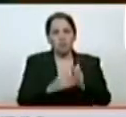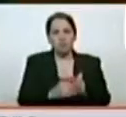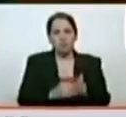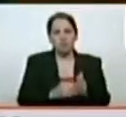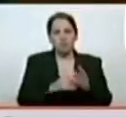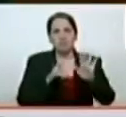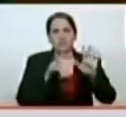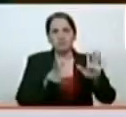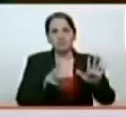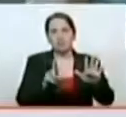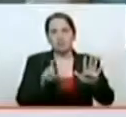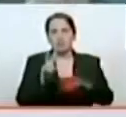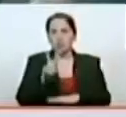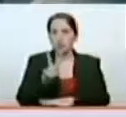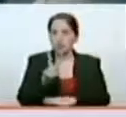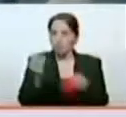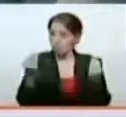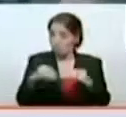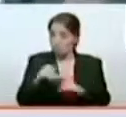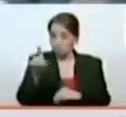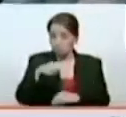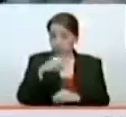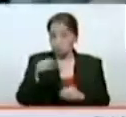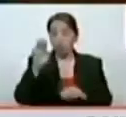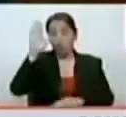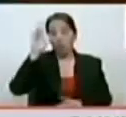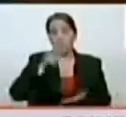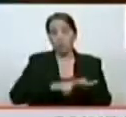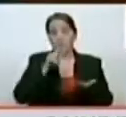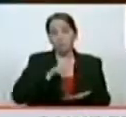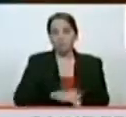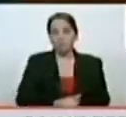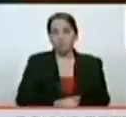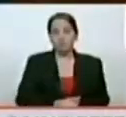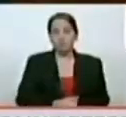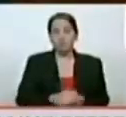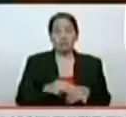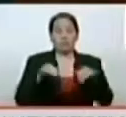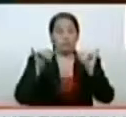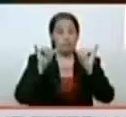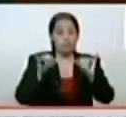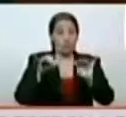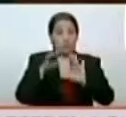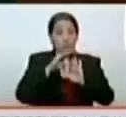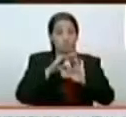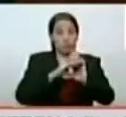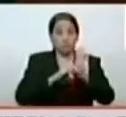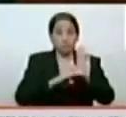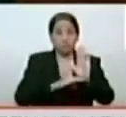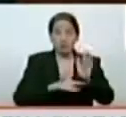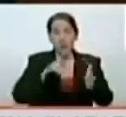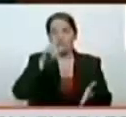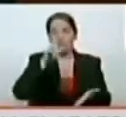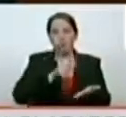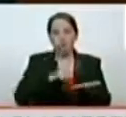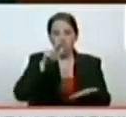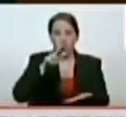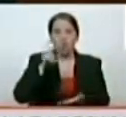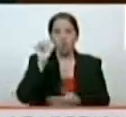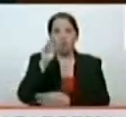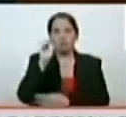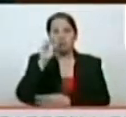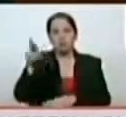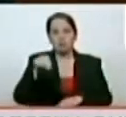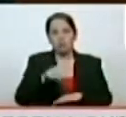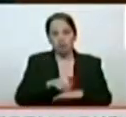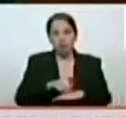5.339.752, los constituyentes que estén de acuerdo, aprobado. Queda de esta manera, aprobada por esta Asamblea Nacional